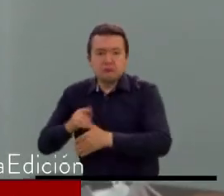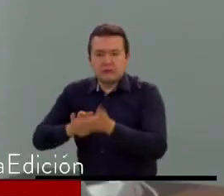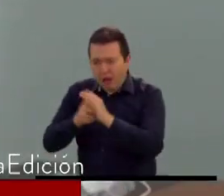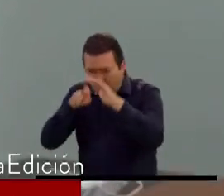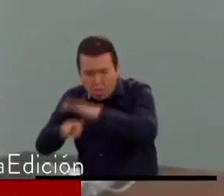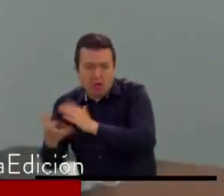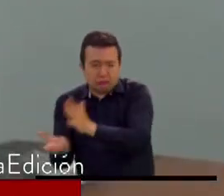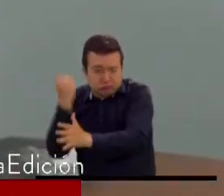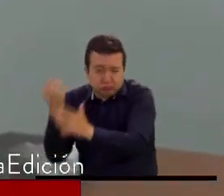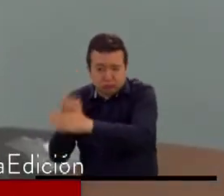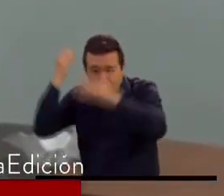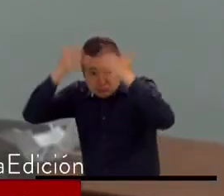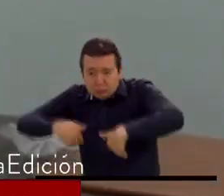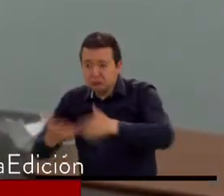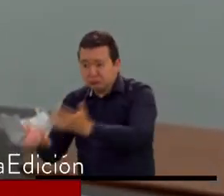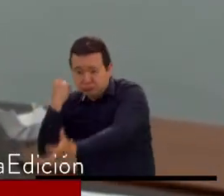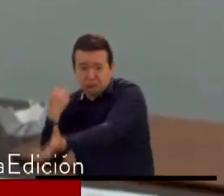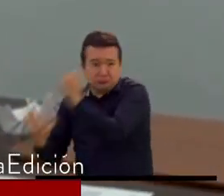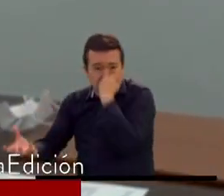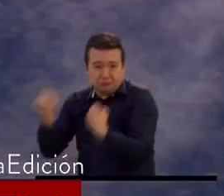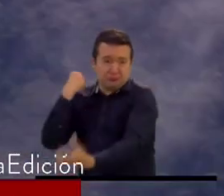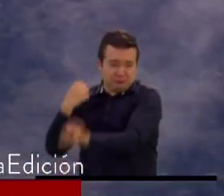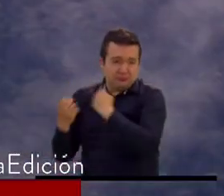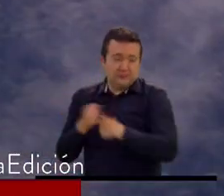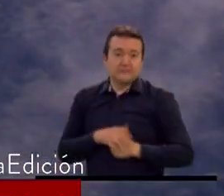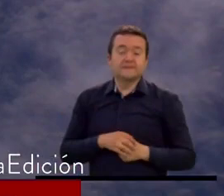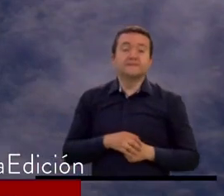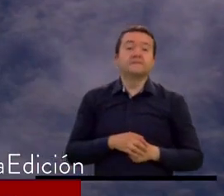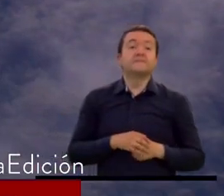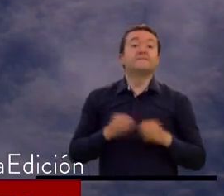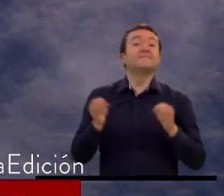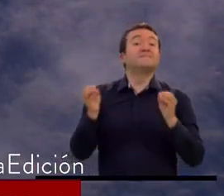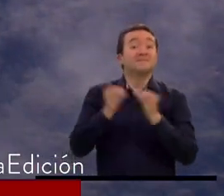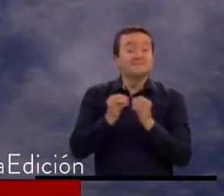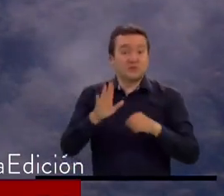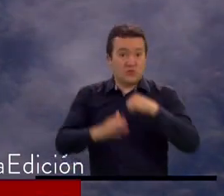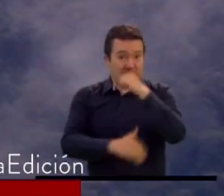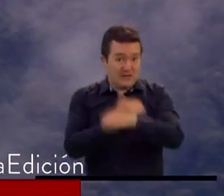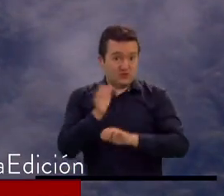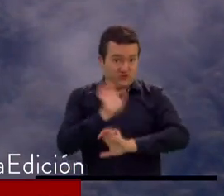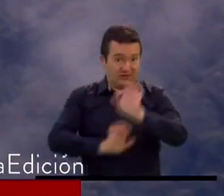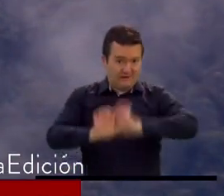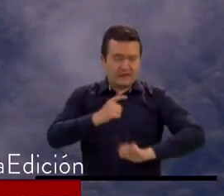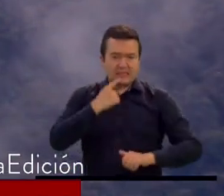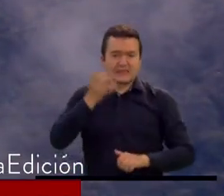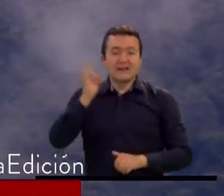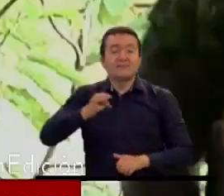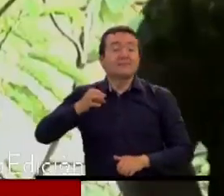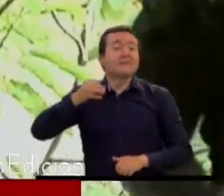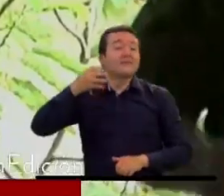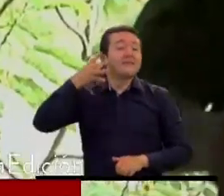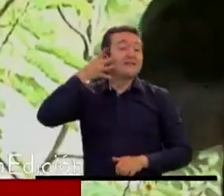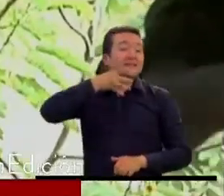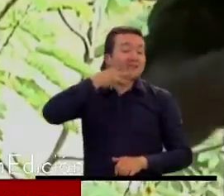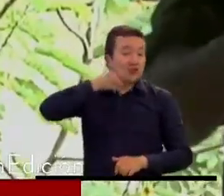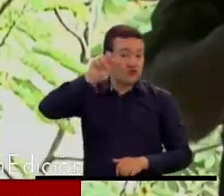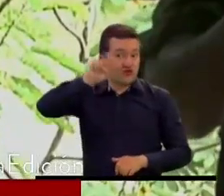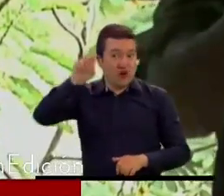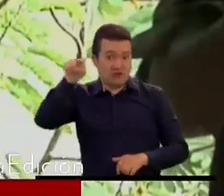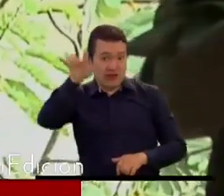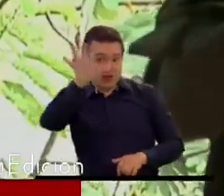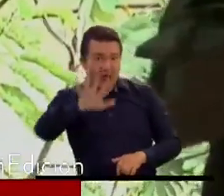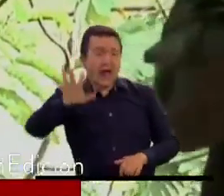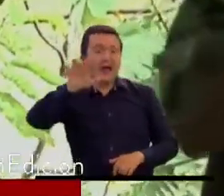Desde la cartera de defensa también advirtieron que en la región del Catatumbo, en norte de Santander, el ELN estaría ingresando oro extraído